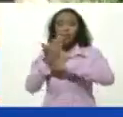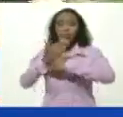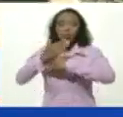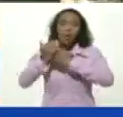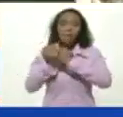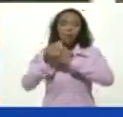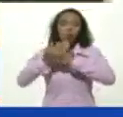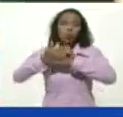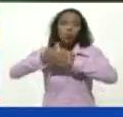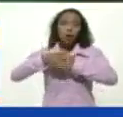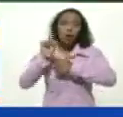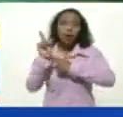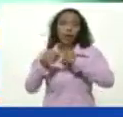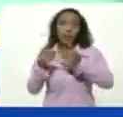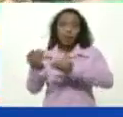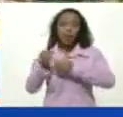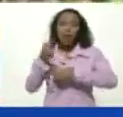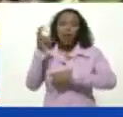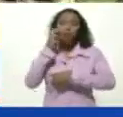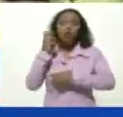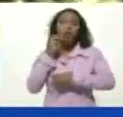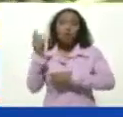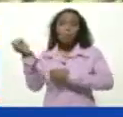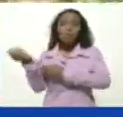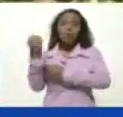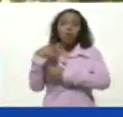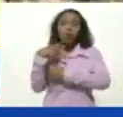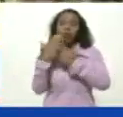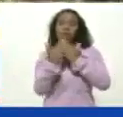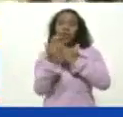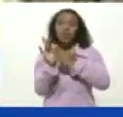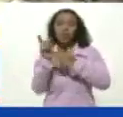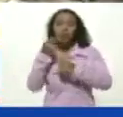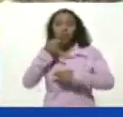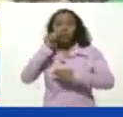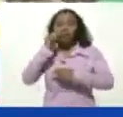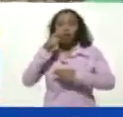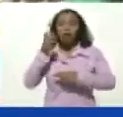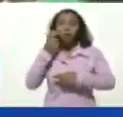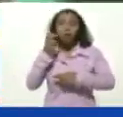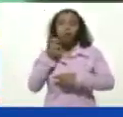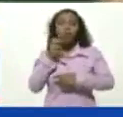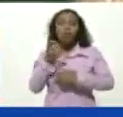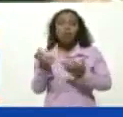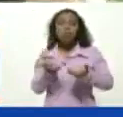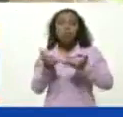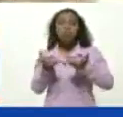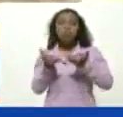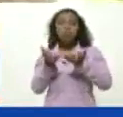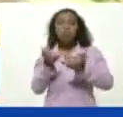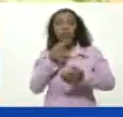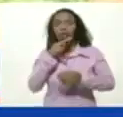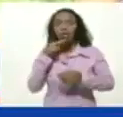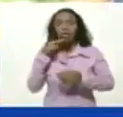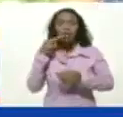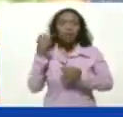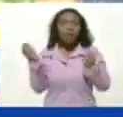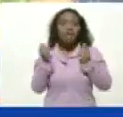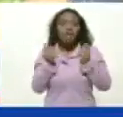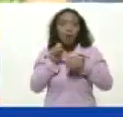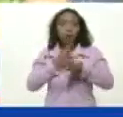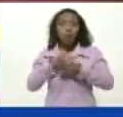Ahorita me dieron un chocolate que me mandó uno de los vecinos, me lo tomé, chocolatico caliente para el frío